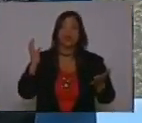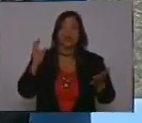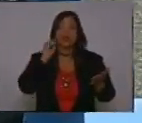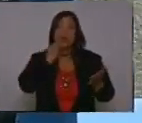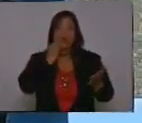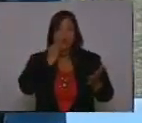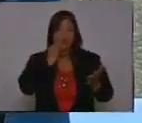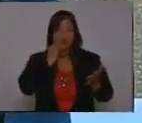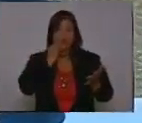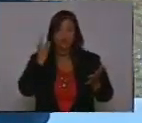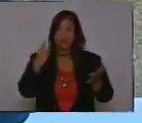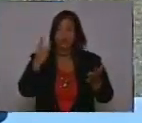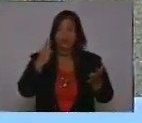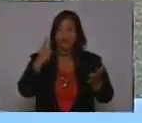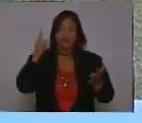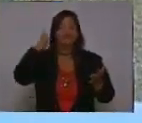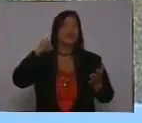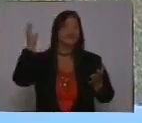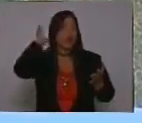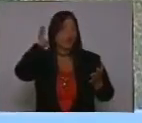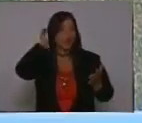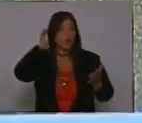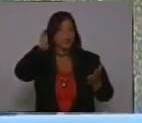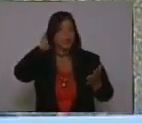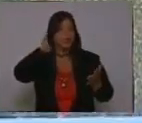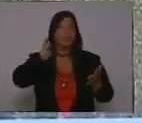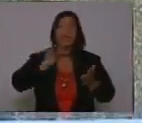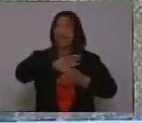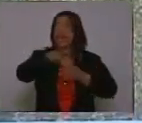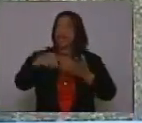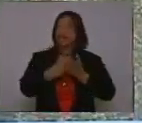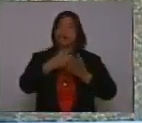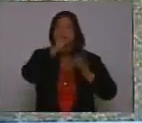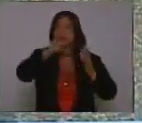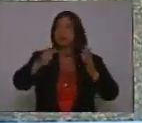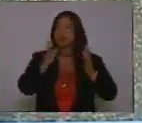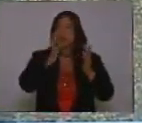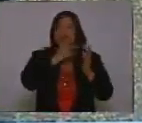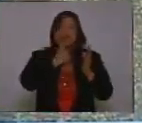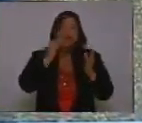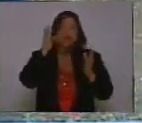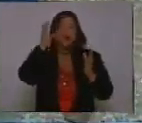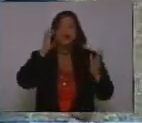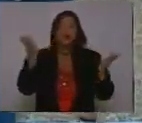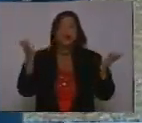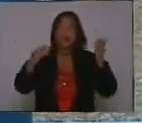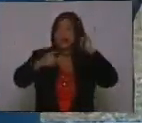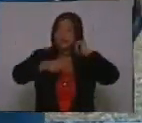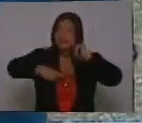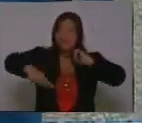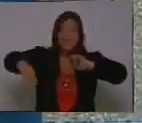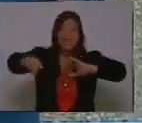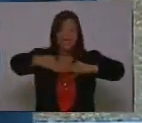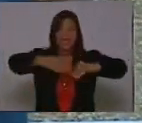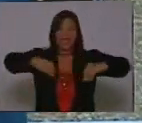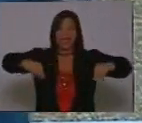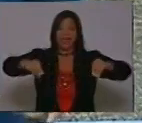jóvenes, mas conscientizar las personas que no tenían conciencia que la tierra, con la tierra conseguimos